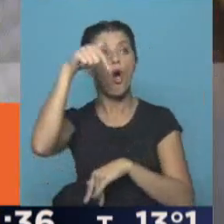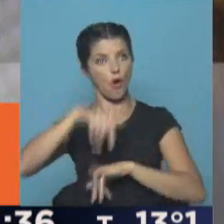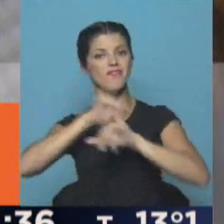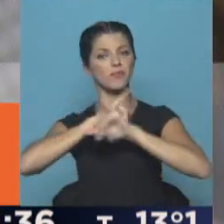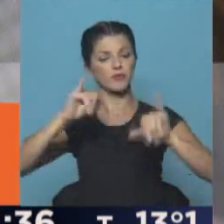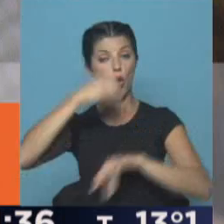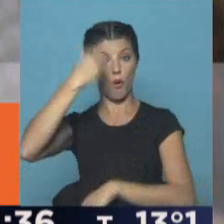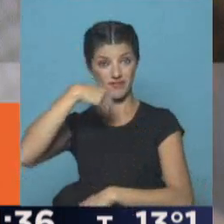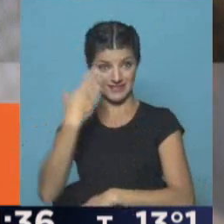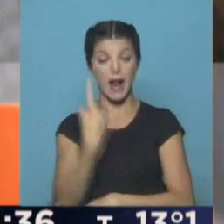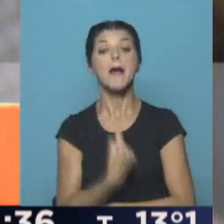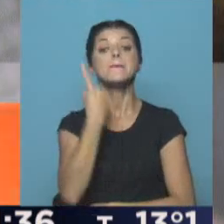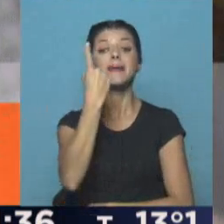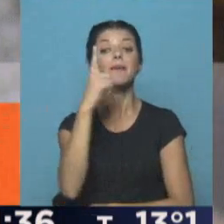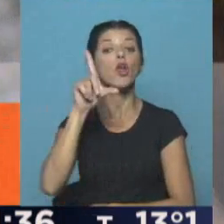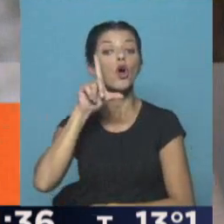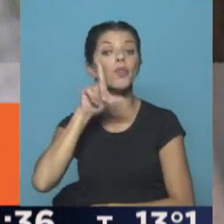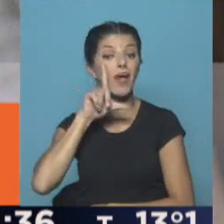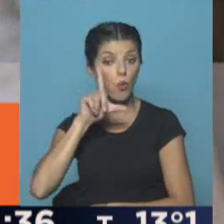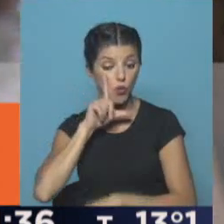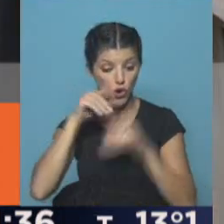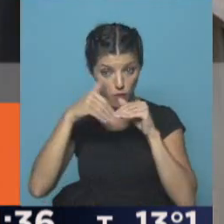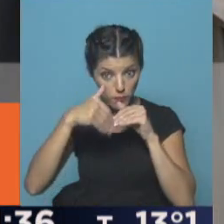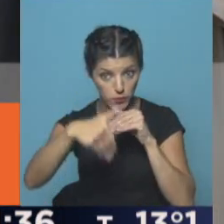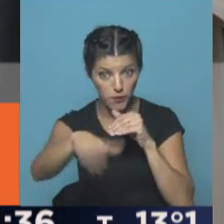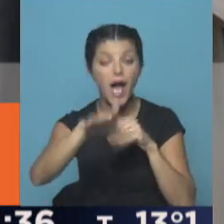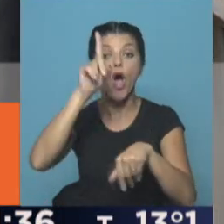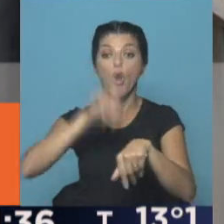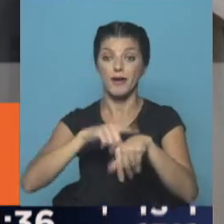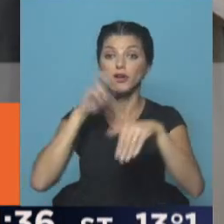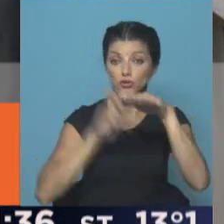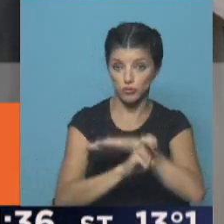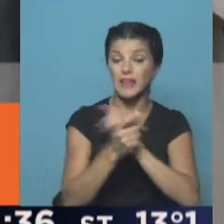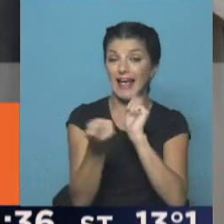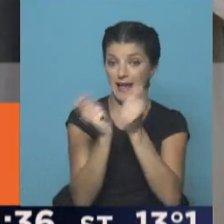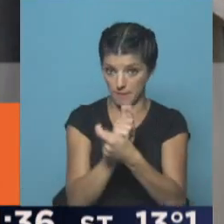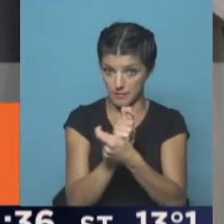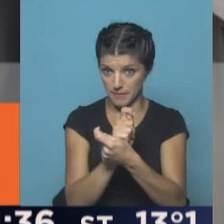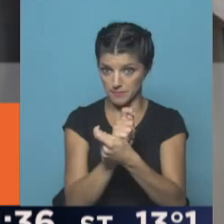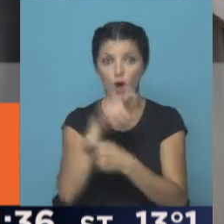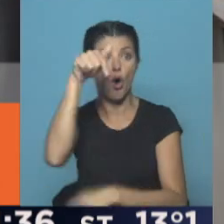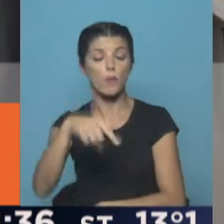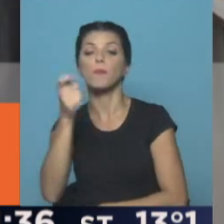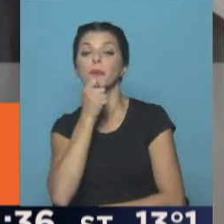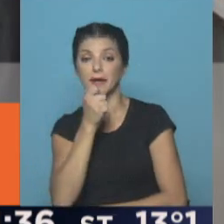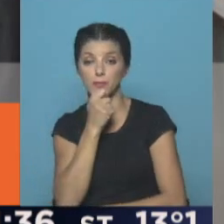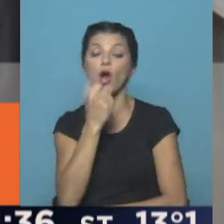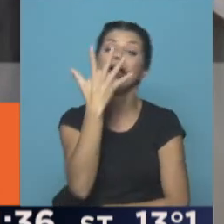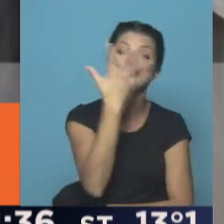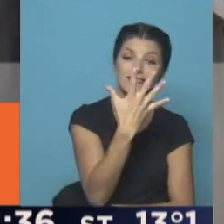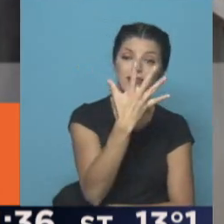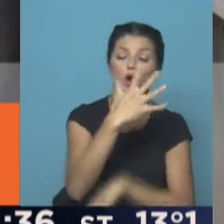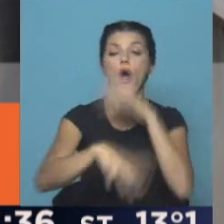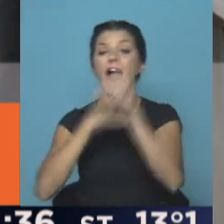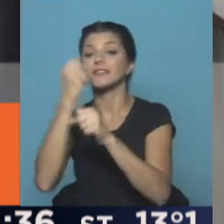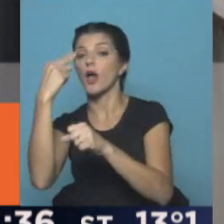oficialmente que a partir del 1 de julio el horario del subte se corre de lo que hoy es de 5 de la mañana a